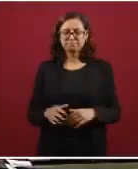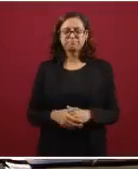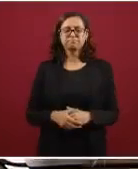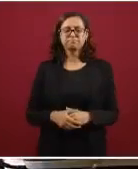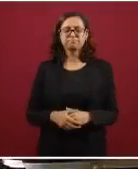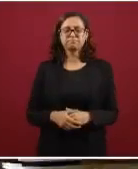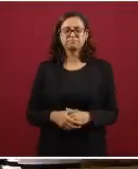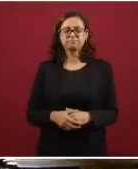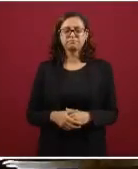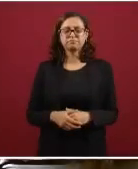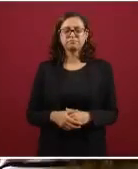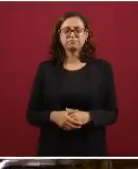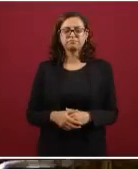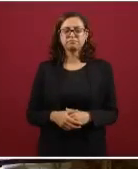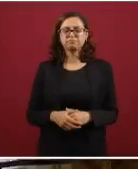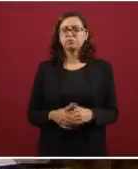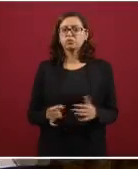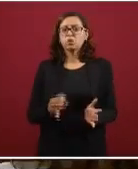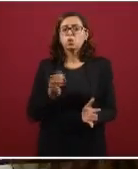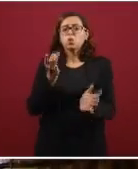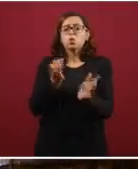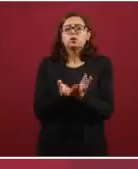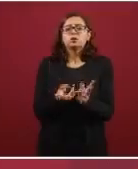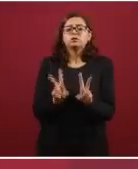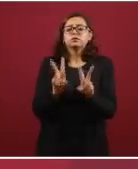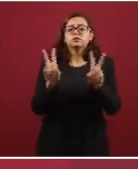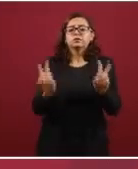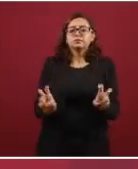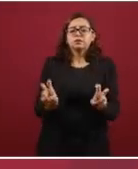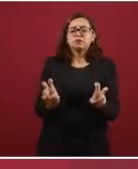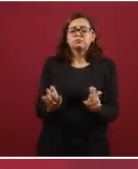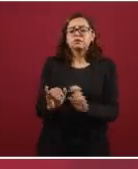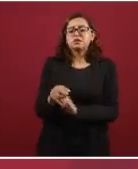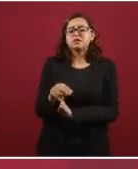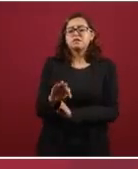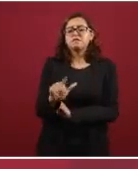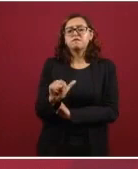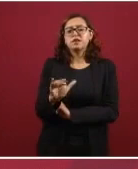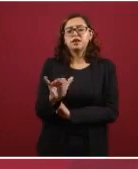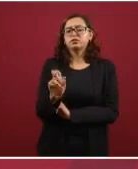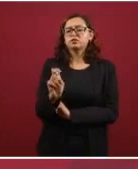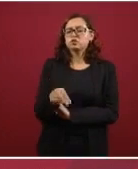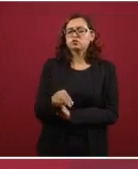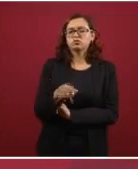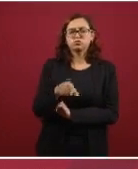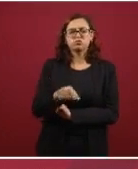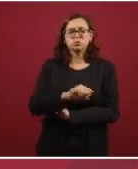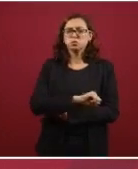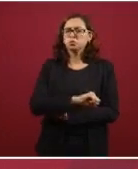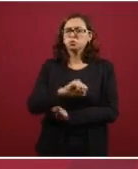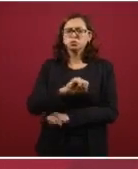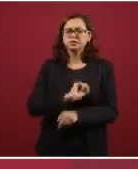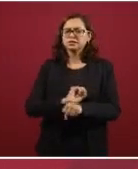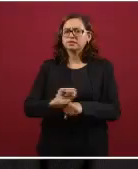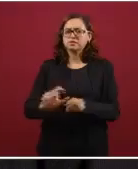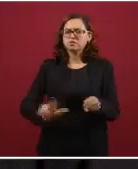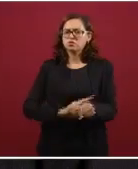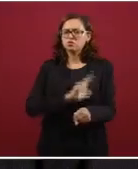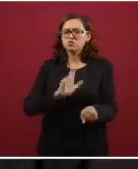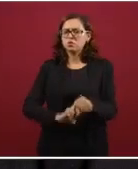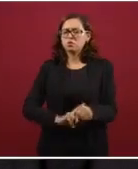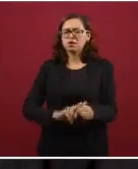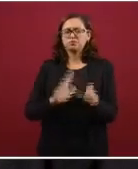actualizar de acuerdo a la inflación, pero no va a haber aumento de impuestos